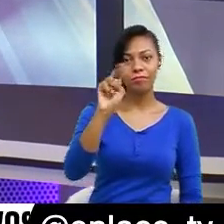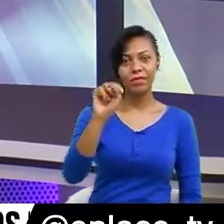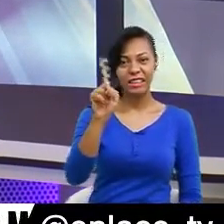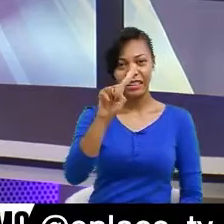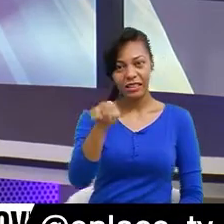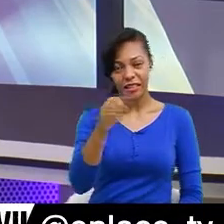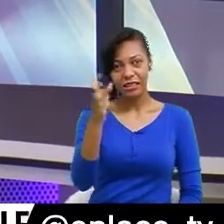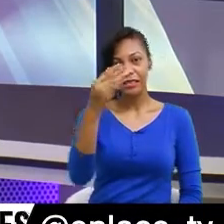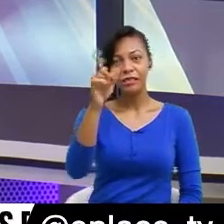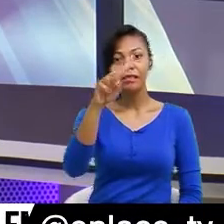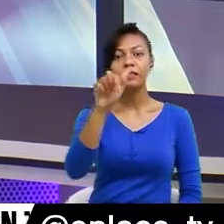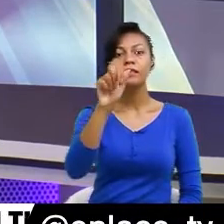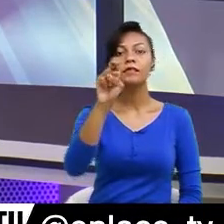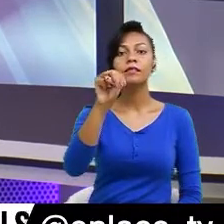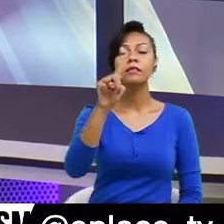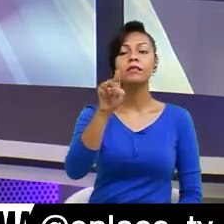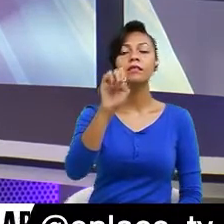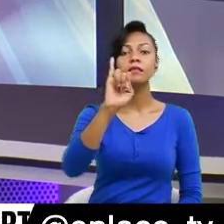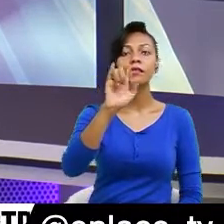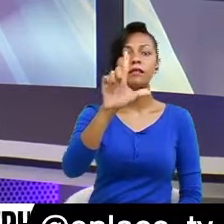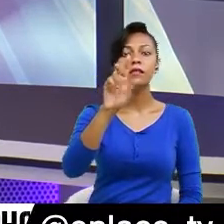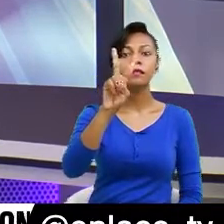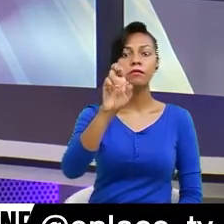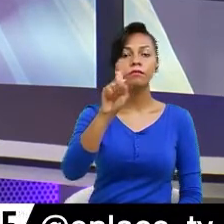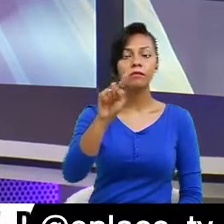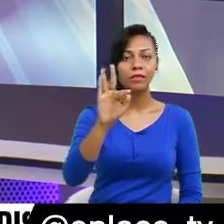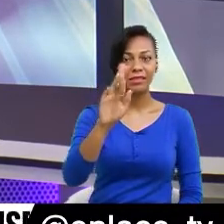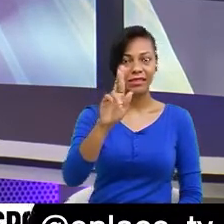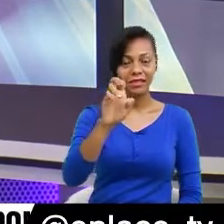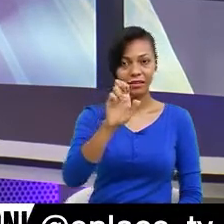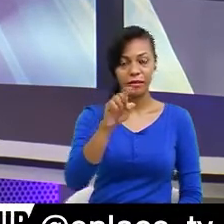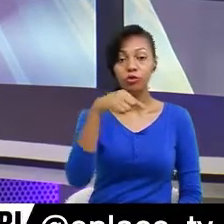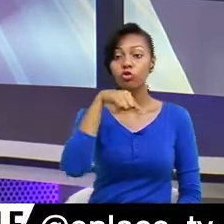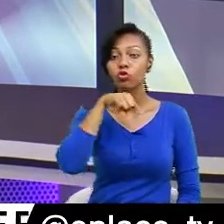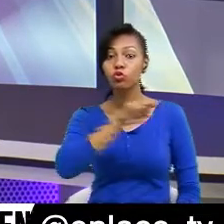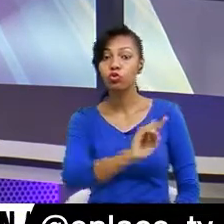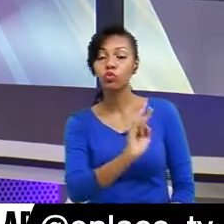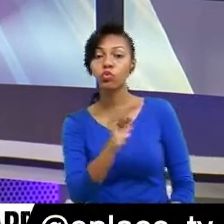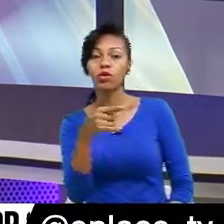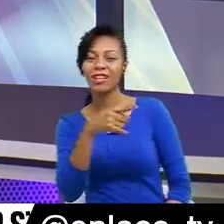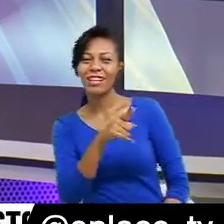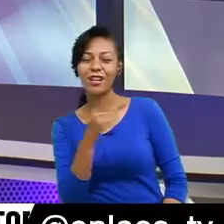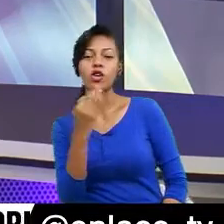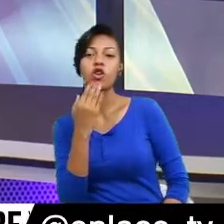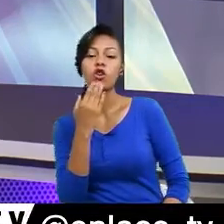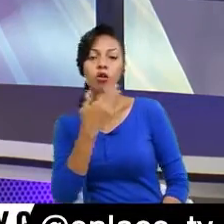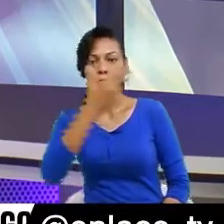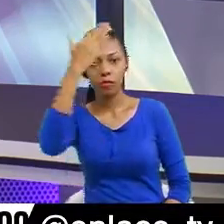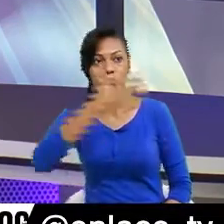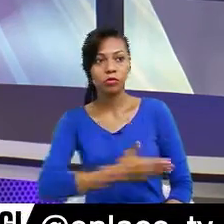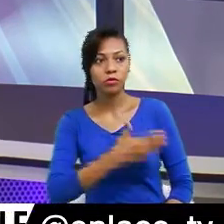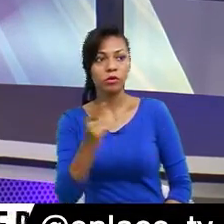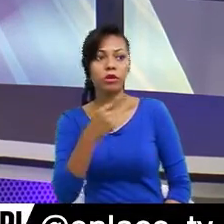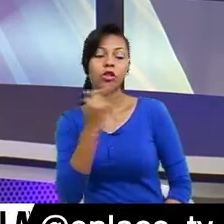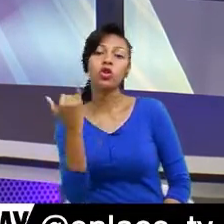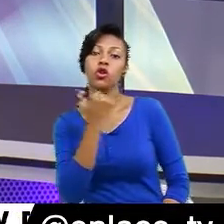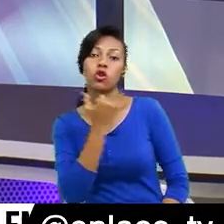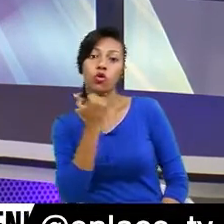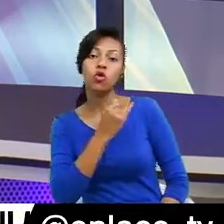de Cochoferes. Los roces se dan, según el dirigente, por la elección del nuevo contratista del convenio del transporte escolar para la